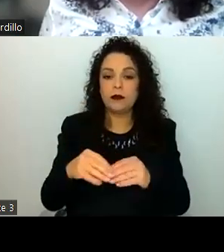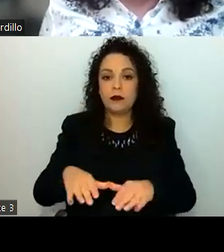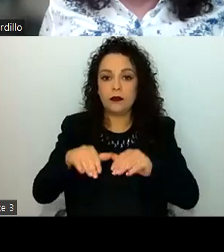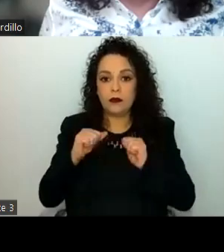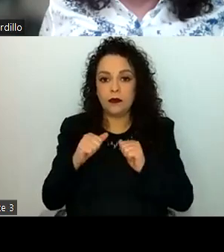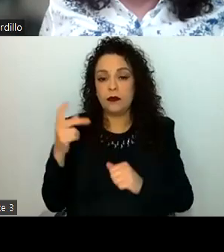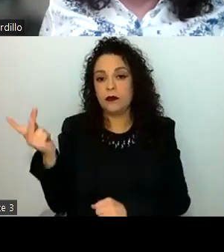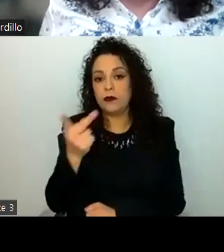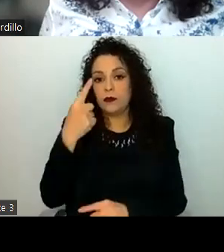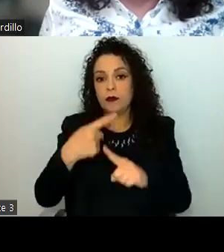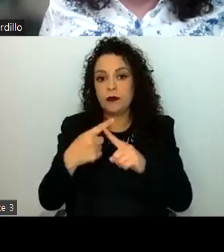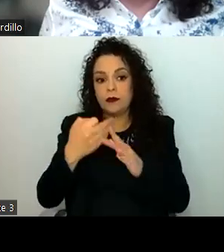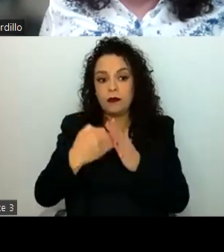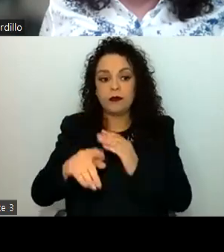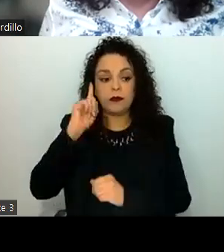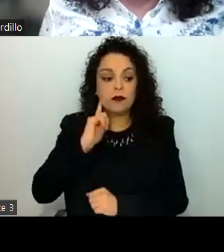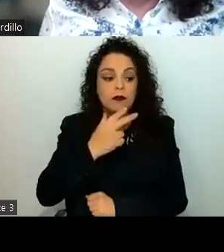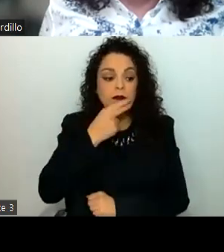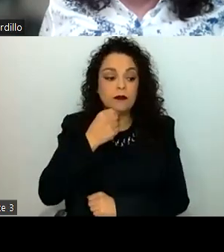voto?